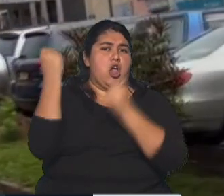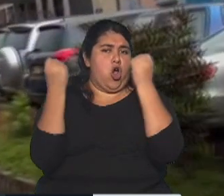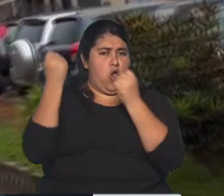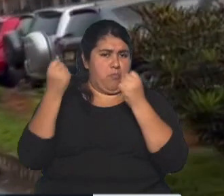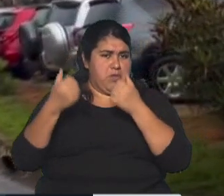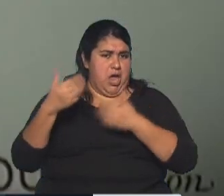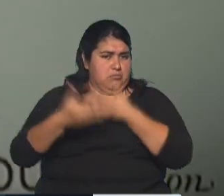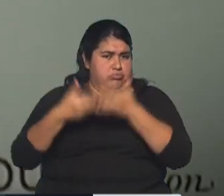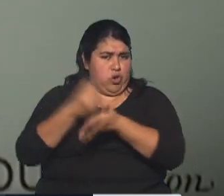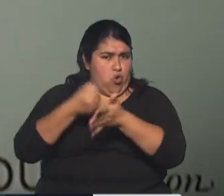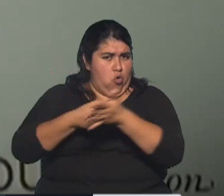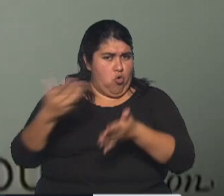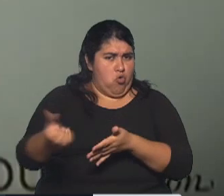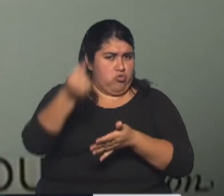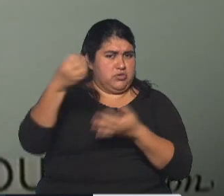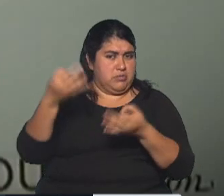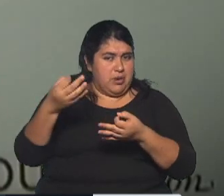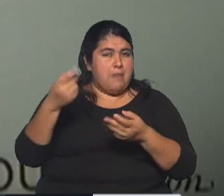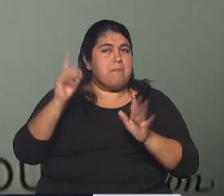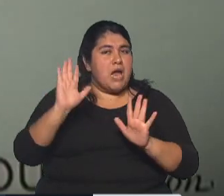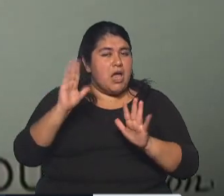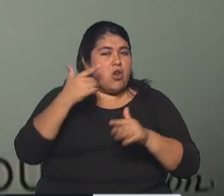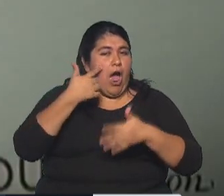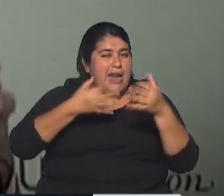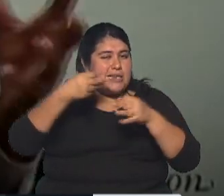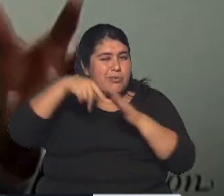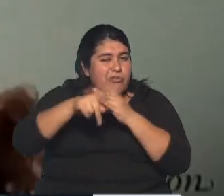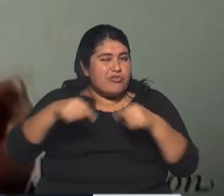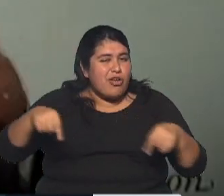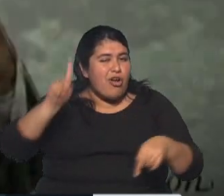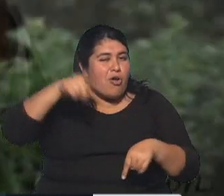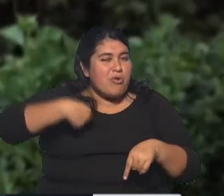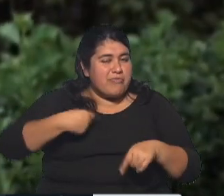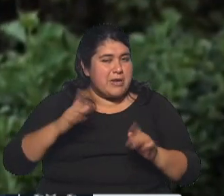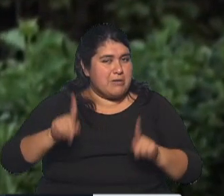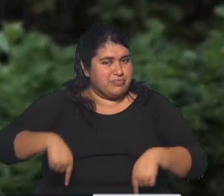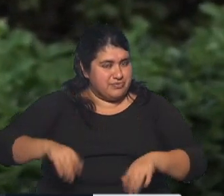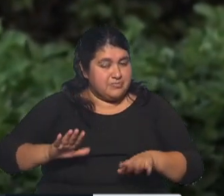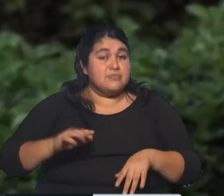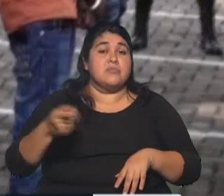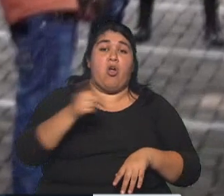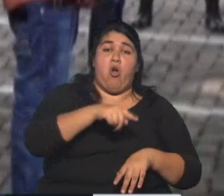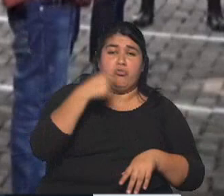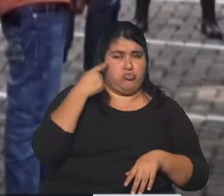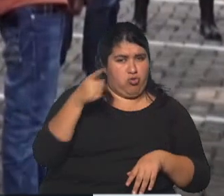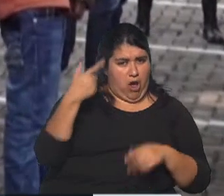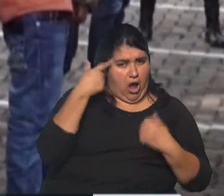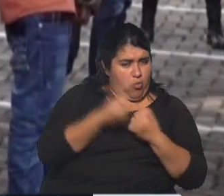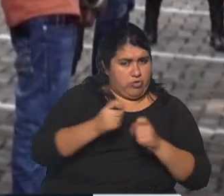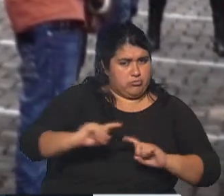alcanzada por el país, sin analizar los medios utilizados para lograrlo. Otros consideran inaceptables